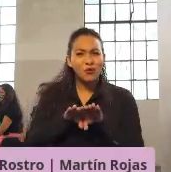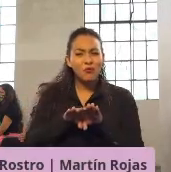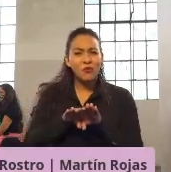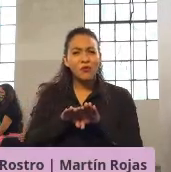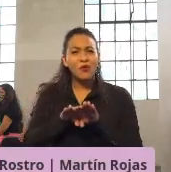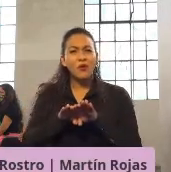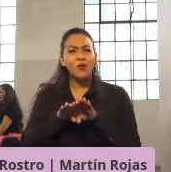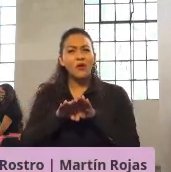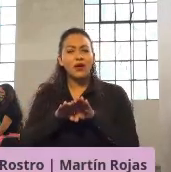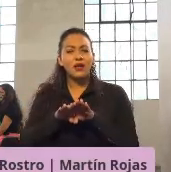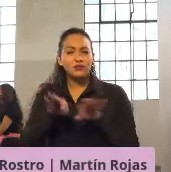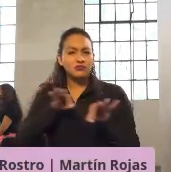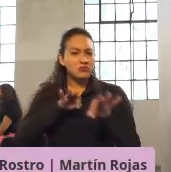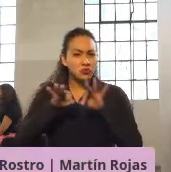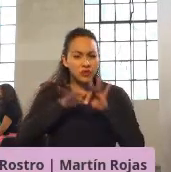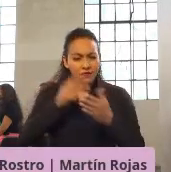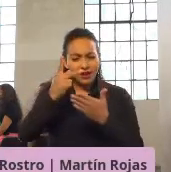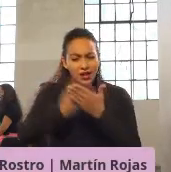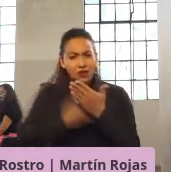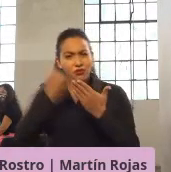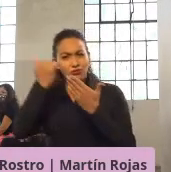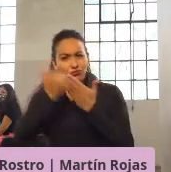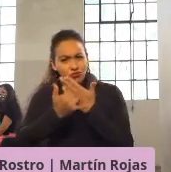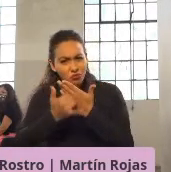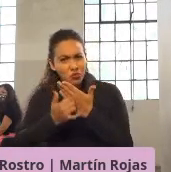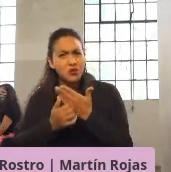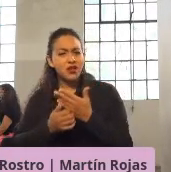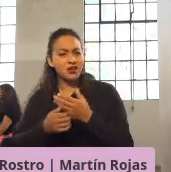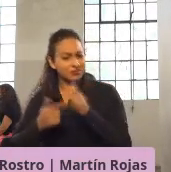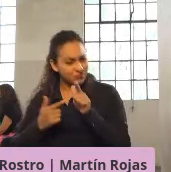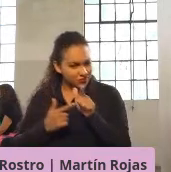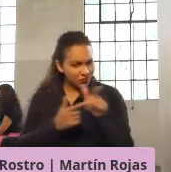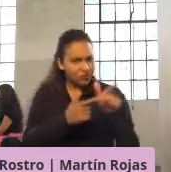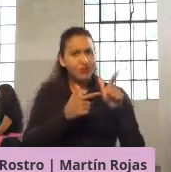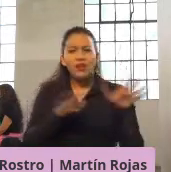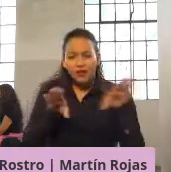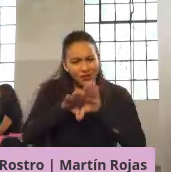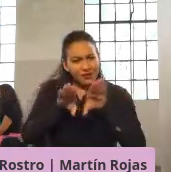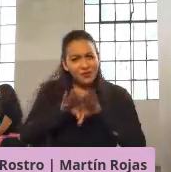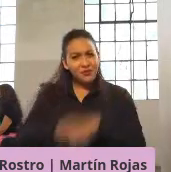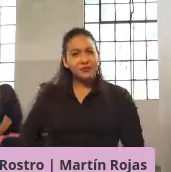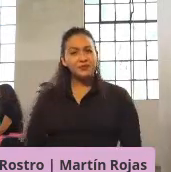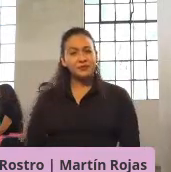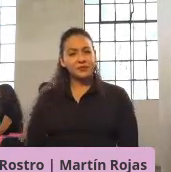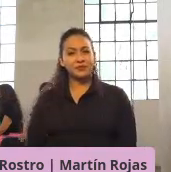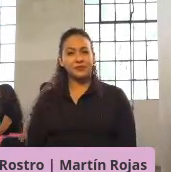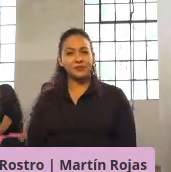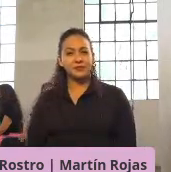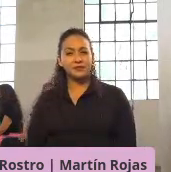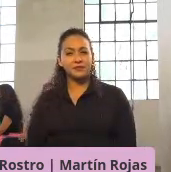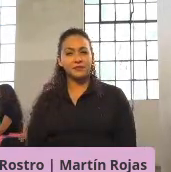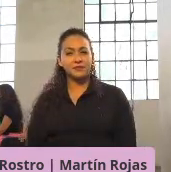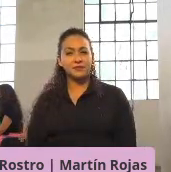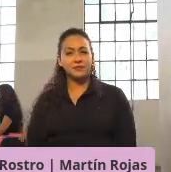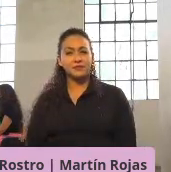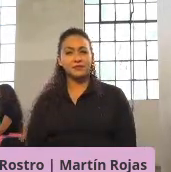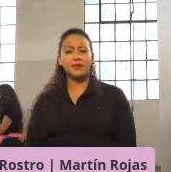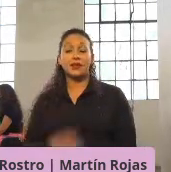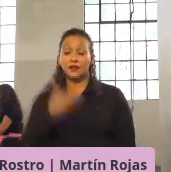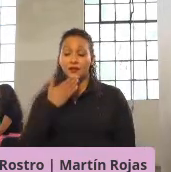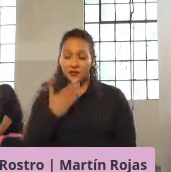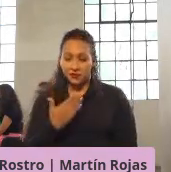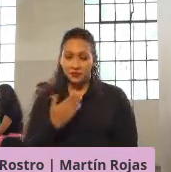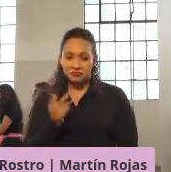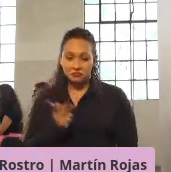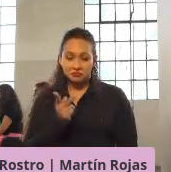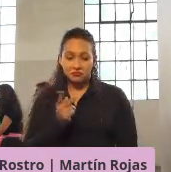actividades en el día a día. Me encanta. Bueno, nosotras, una cosa que a mí me parece muy